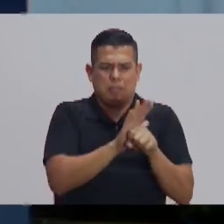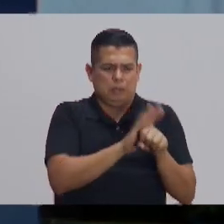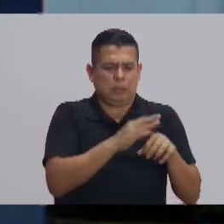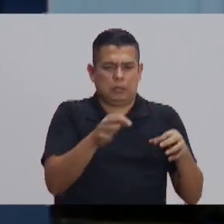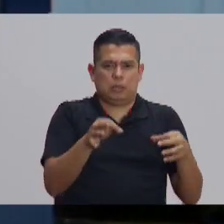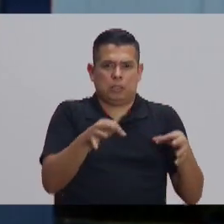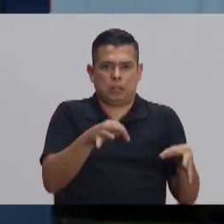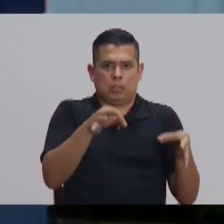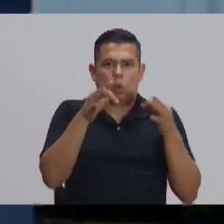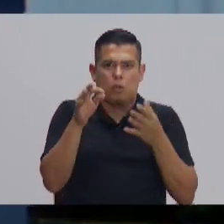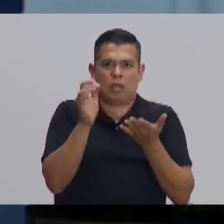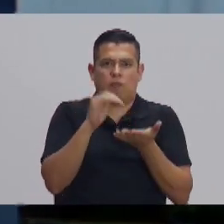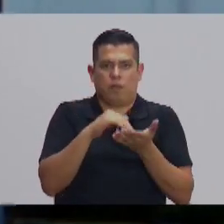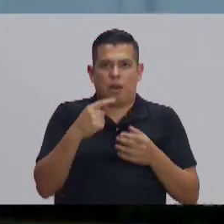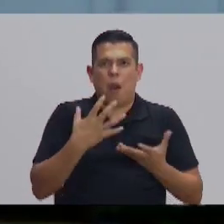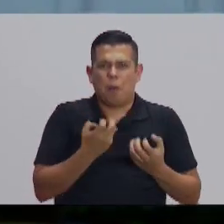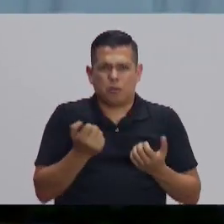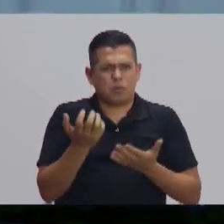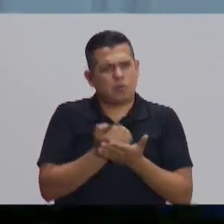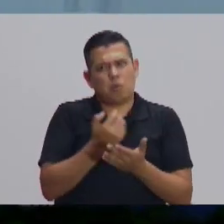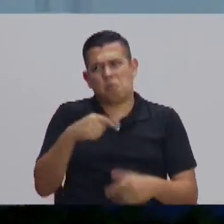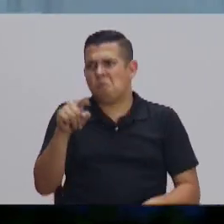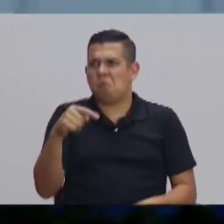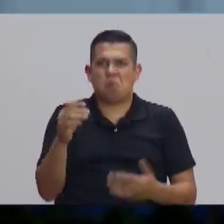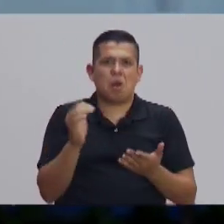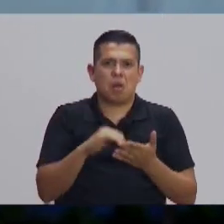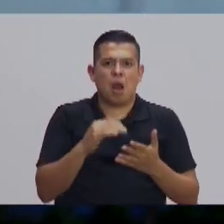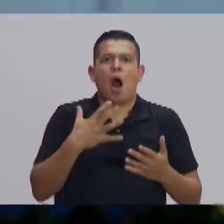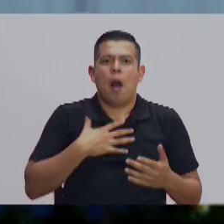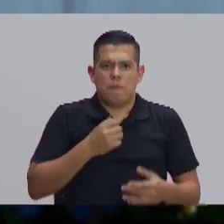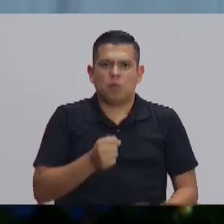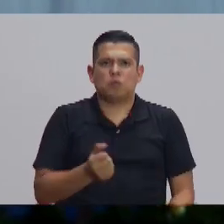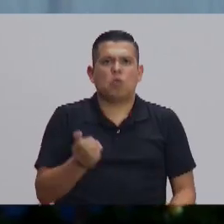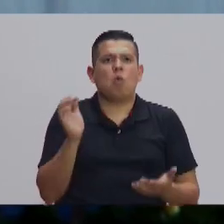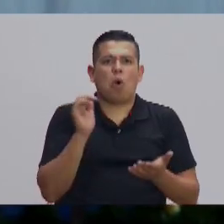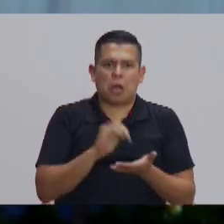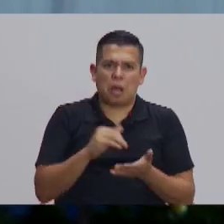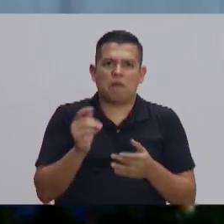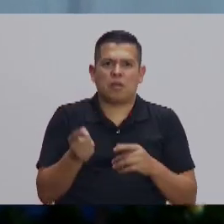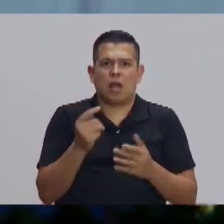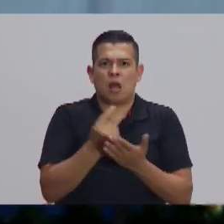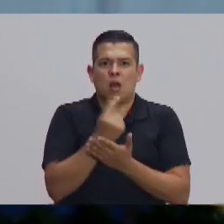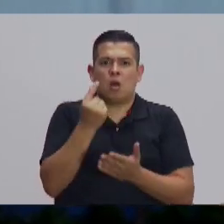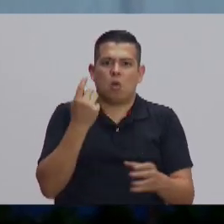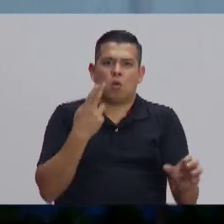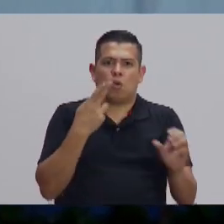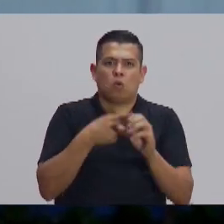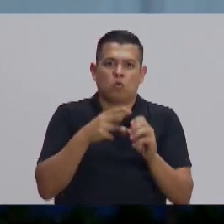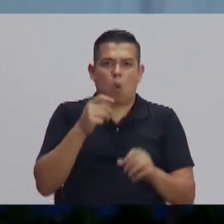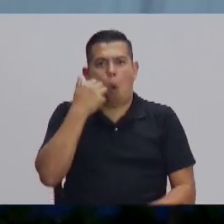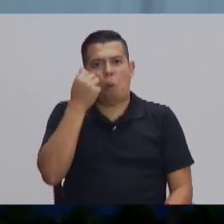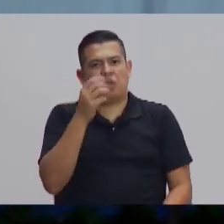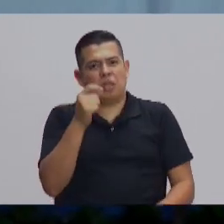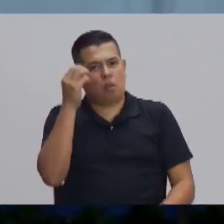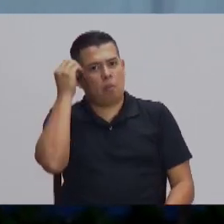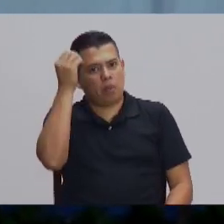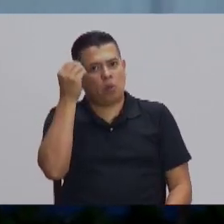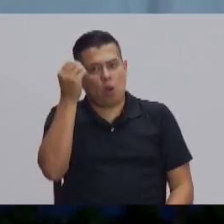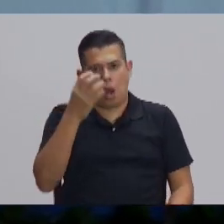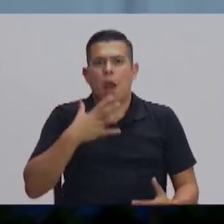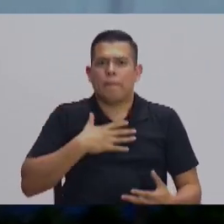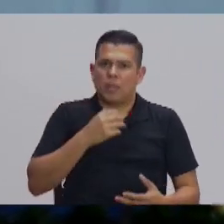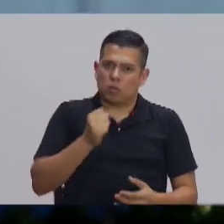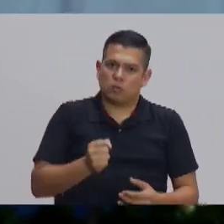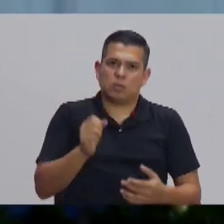gustaría regresar a ganar almas a la calle oa mí me gustaría en la universidad dice un joven oa mi me